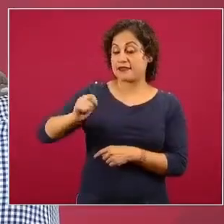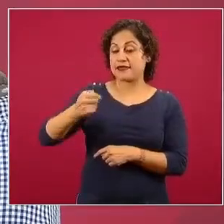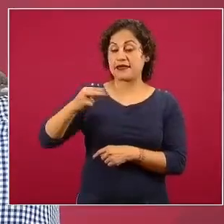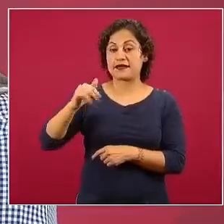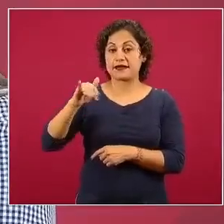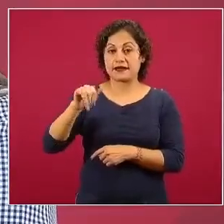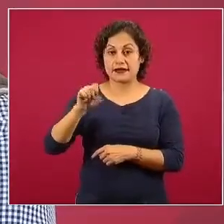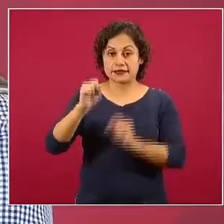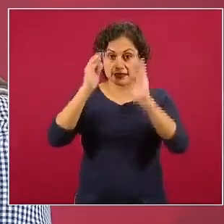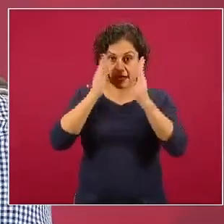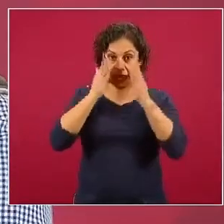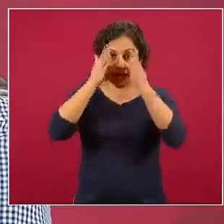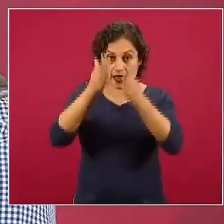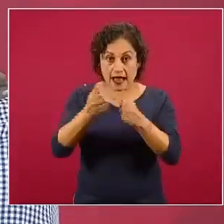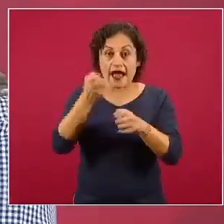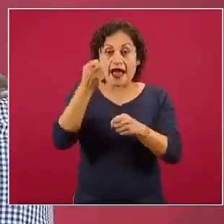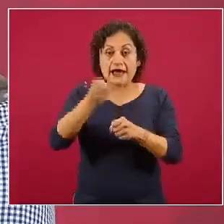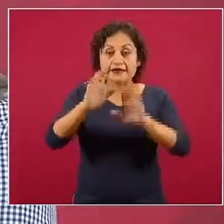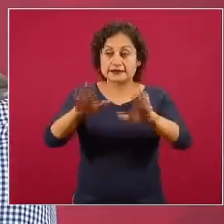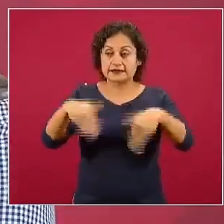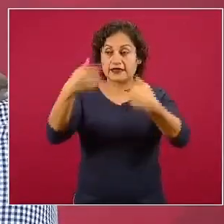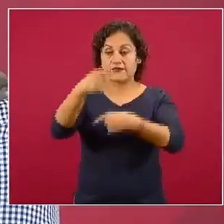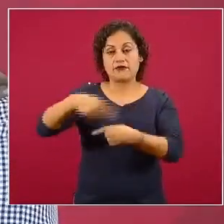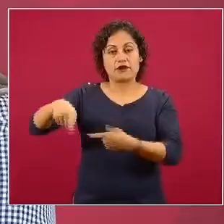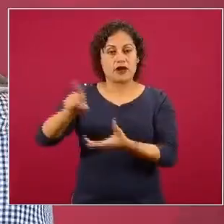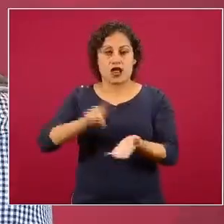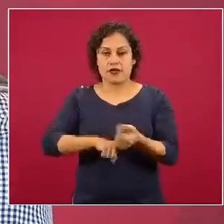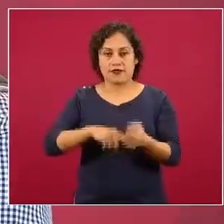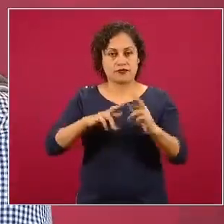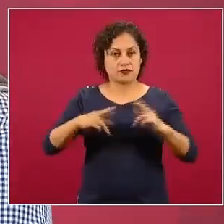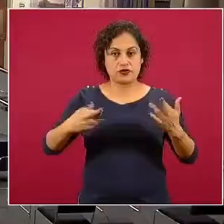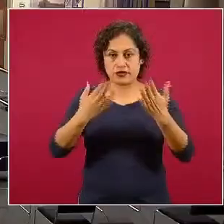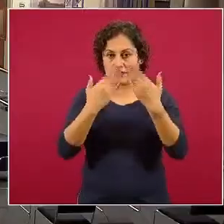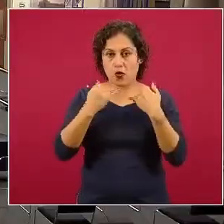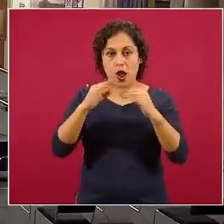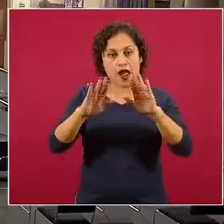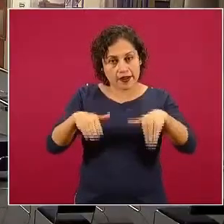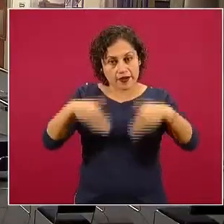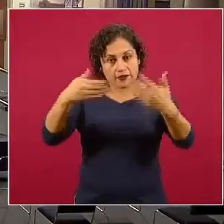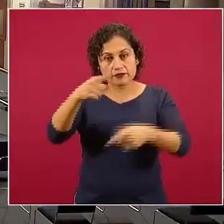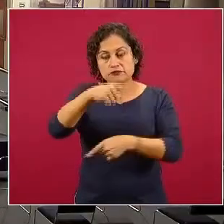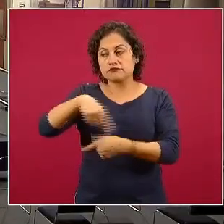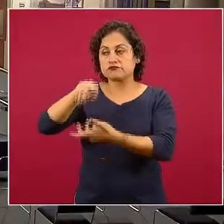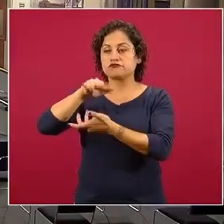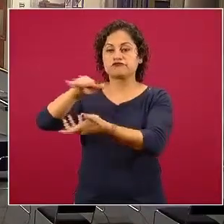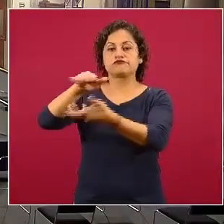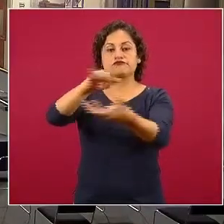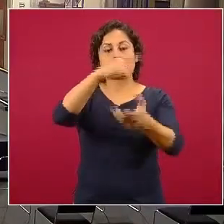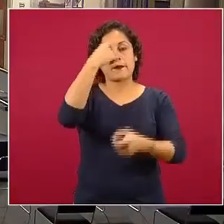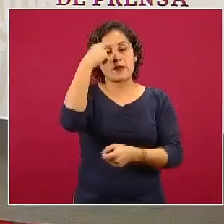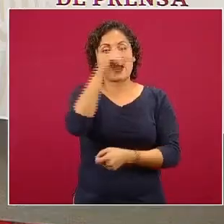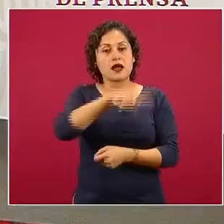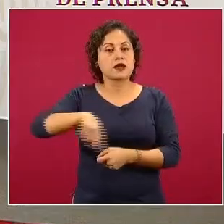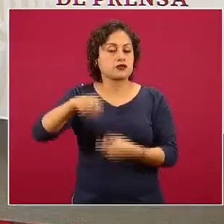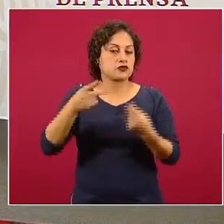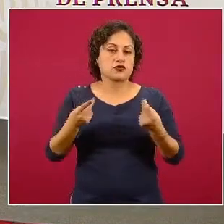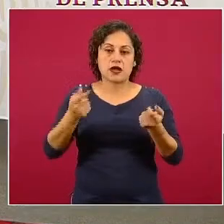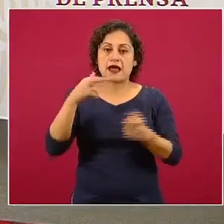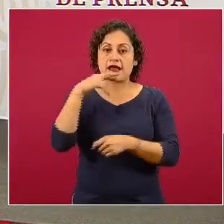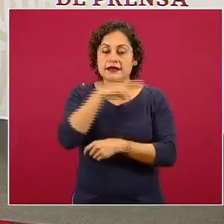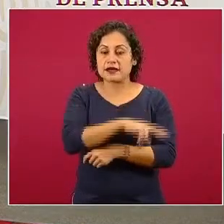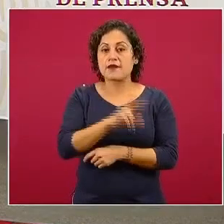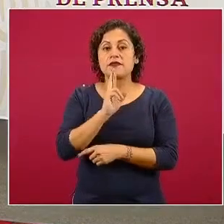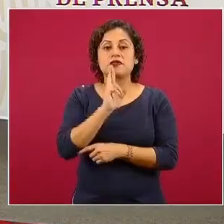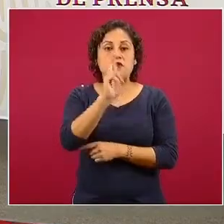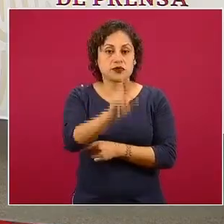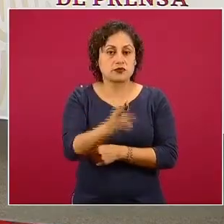a estas unidades no USMER para que ellas puedan resolver su diagnóstico lo más rápido y lo más oportuno, y esto